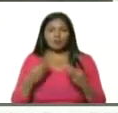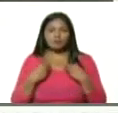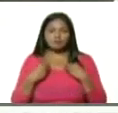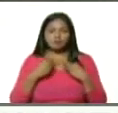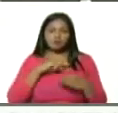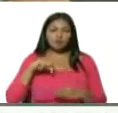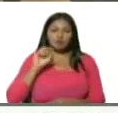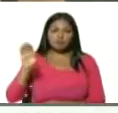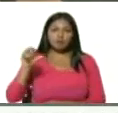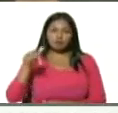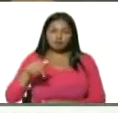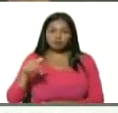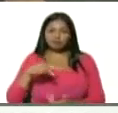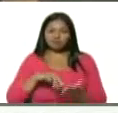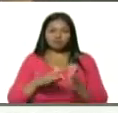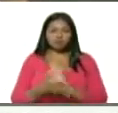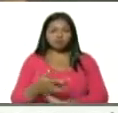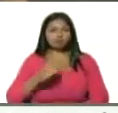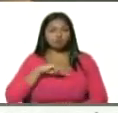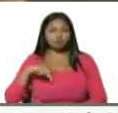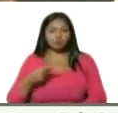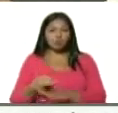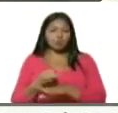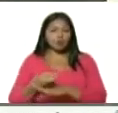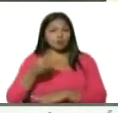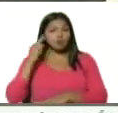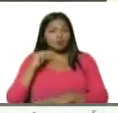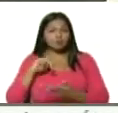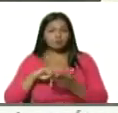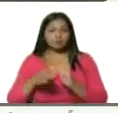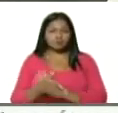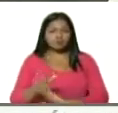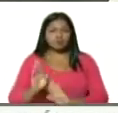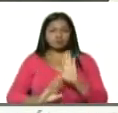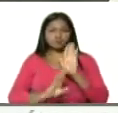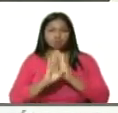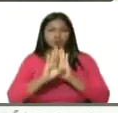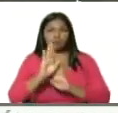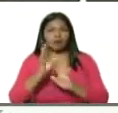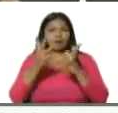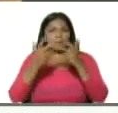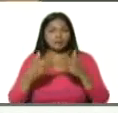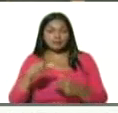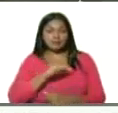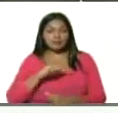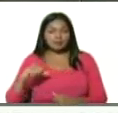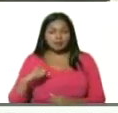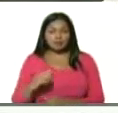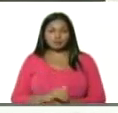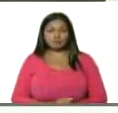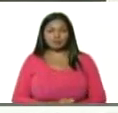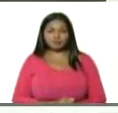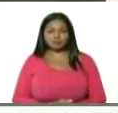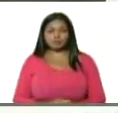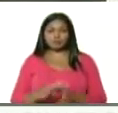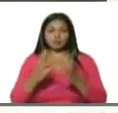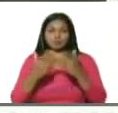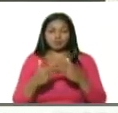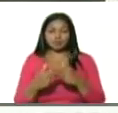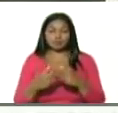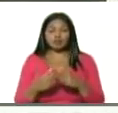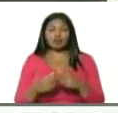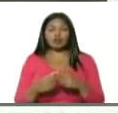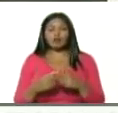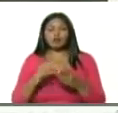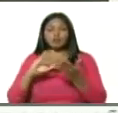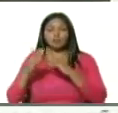nuestro país hoy, donde nosotros como gobierno bolivariano deseamos que crezca la empresa privada, deseamos que las empresas de telecomunicaciones y todo